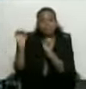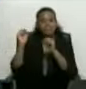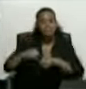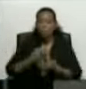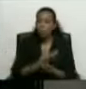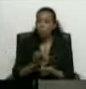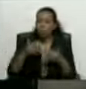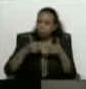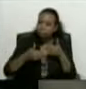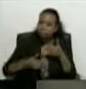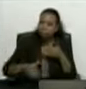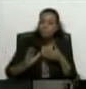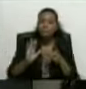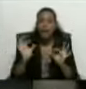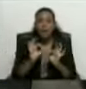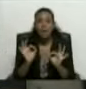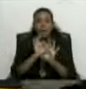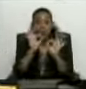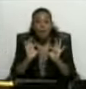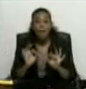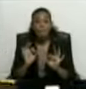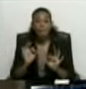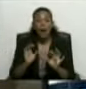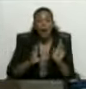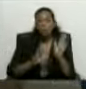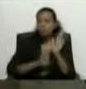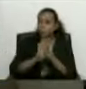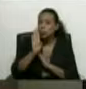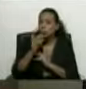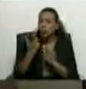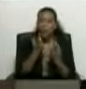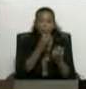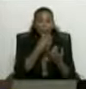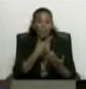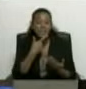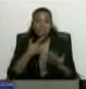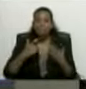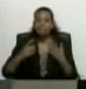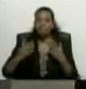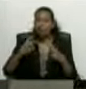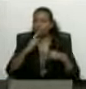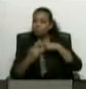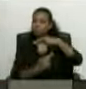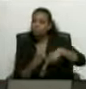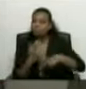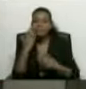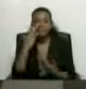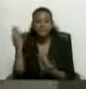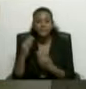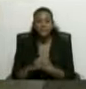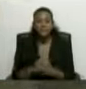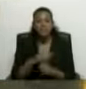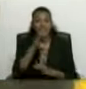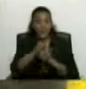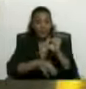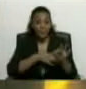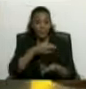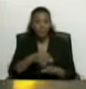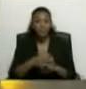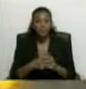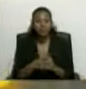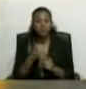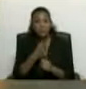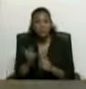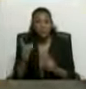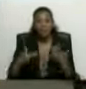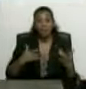que viene siendo la Venezuela bonita, la Venezuela revolucionaria. Asimismo, mencionamos que esta